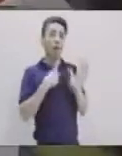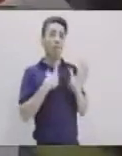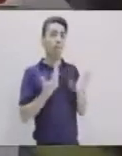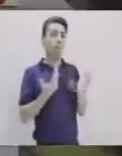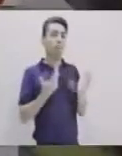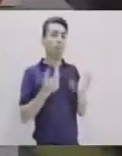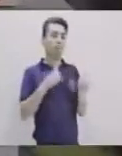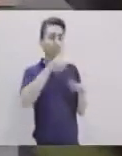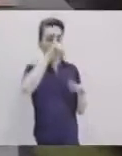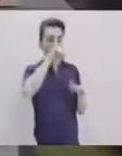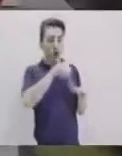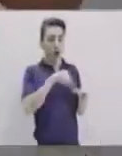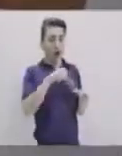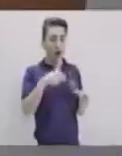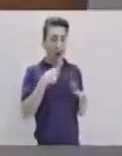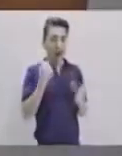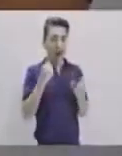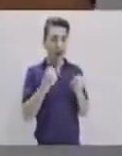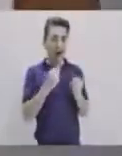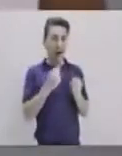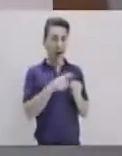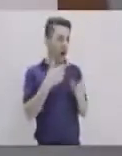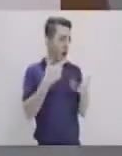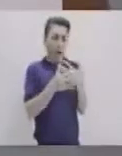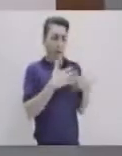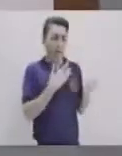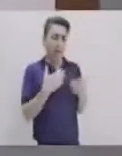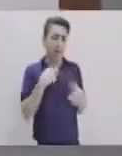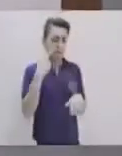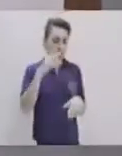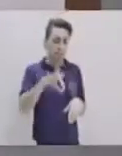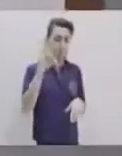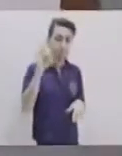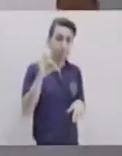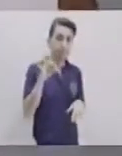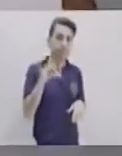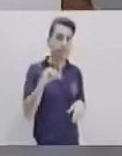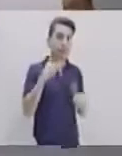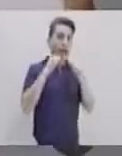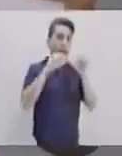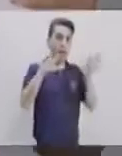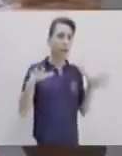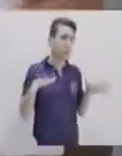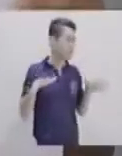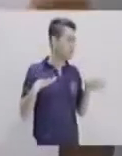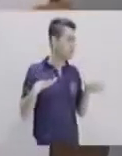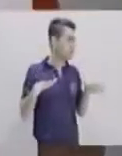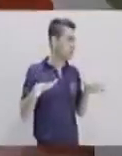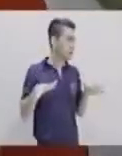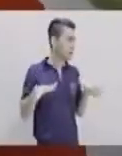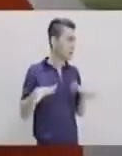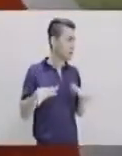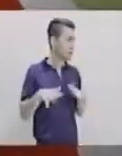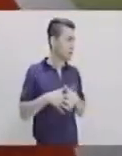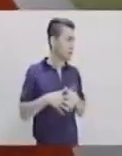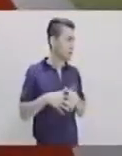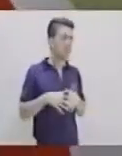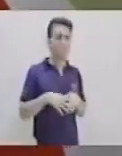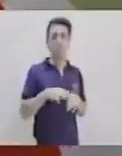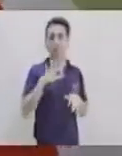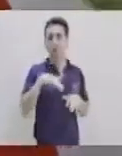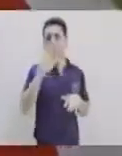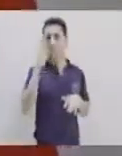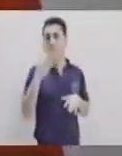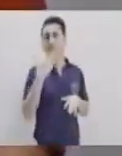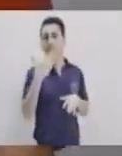nosotros queramos elaborar, ¿verdad? Cualquiera, ¿verdad? Yo elegí lo de animales, ¿verdad? Que creo que es lo más conveniente en un